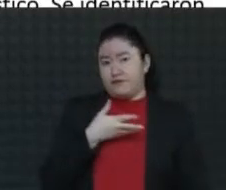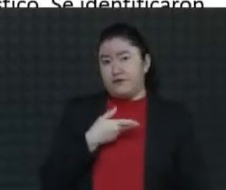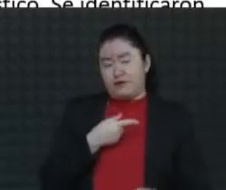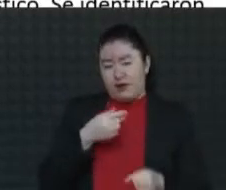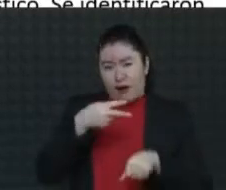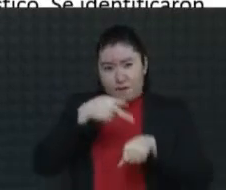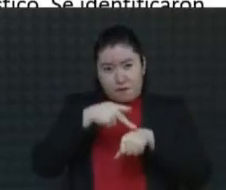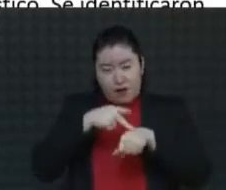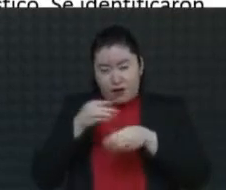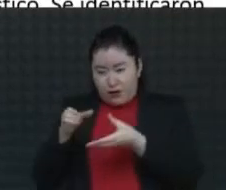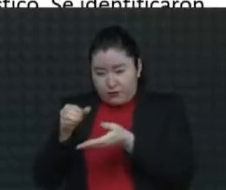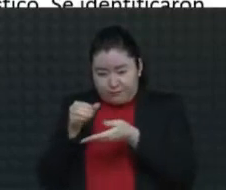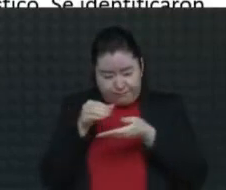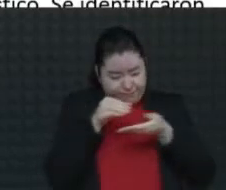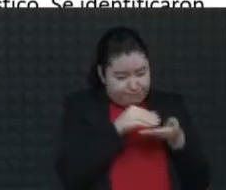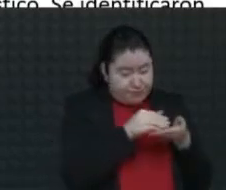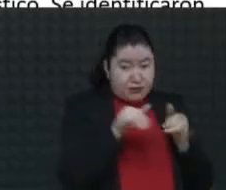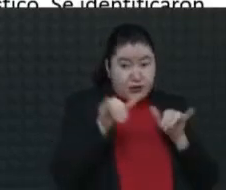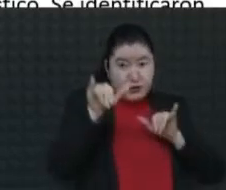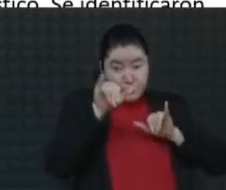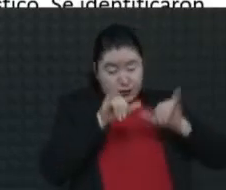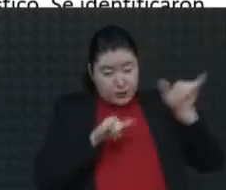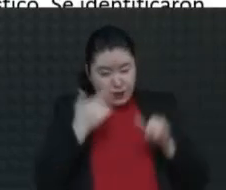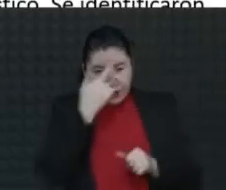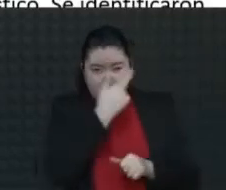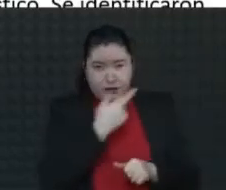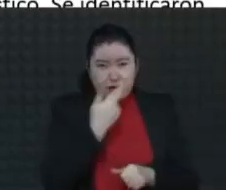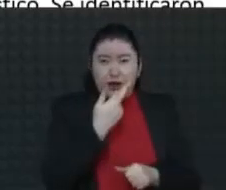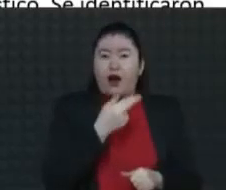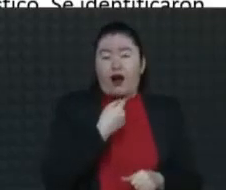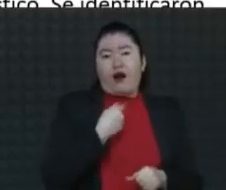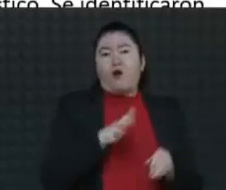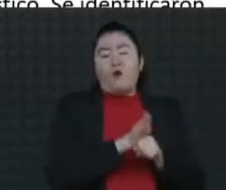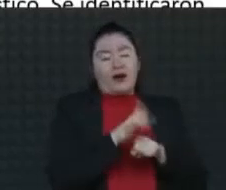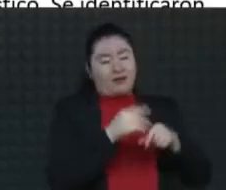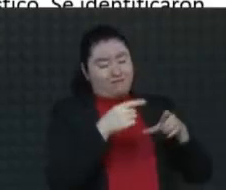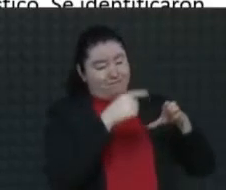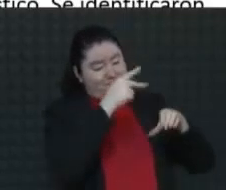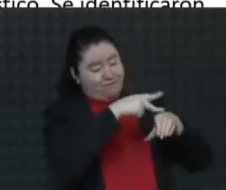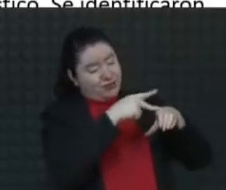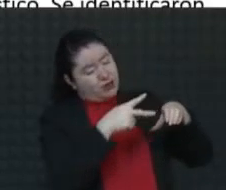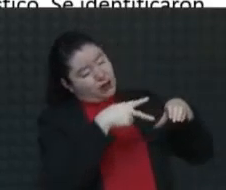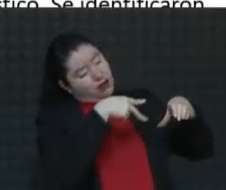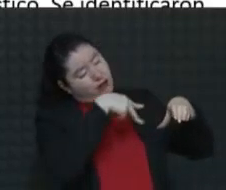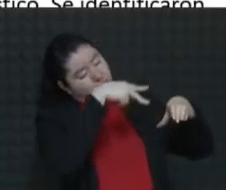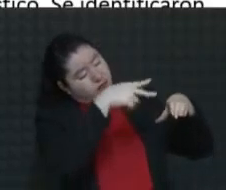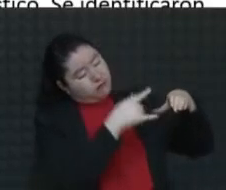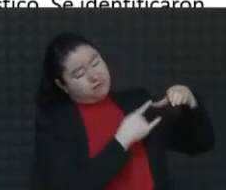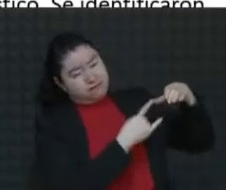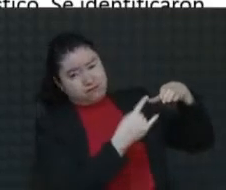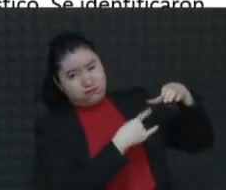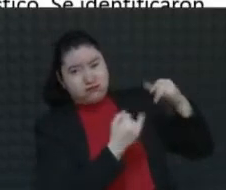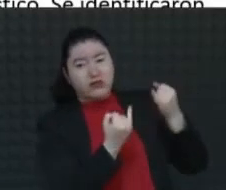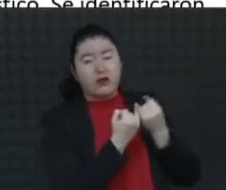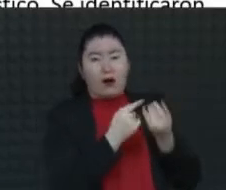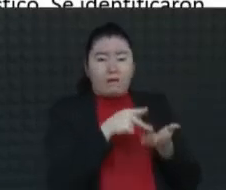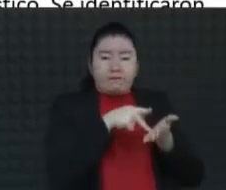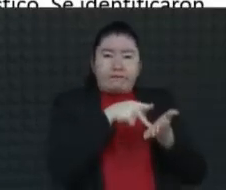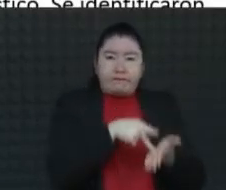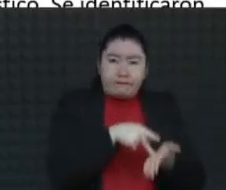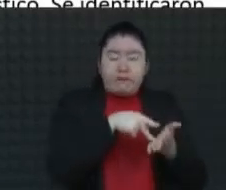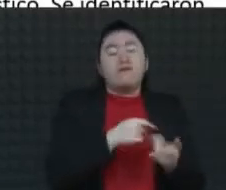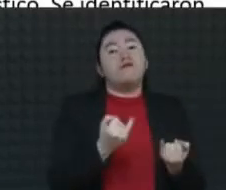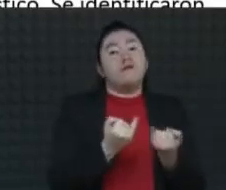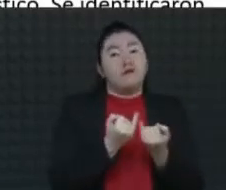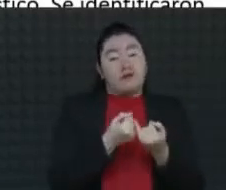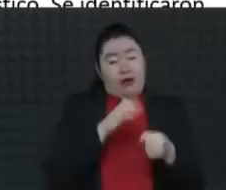para que se realizaran pruebas de laboratorio que incluyeron escaneo petrográfico, peso de la unidad, resistencia a la compresión